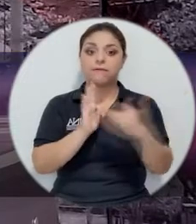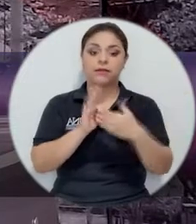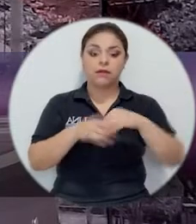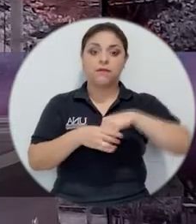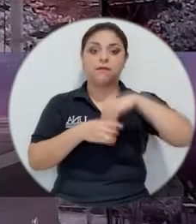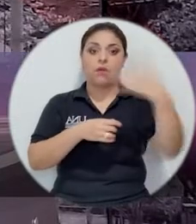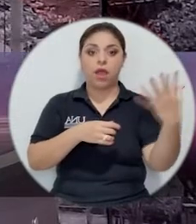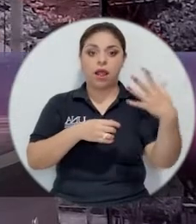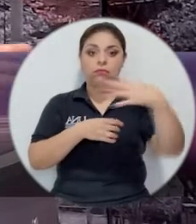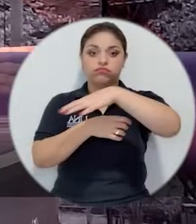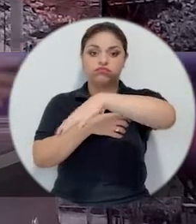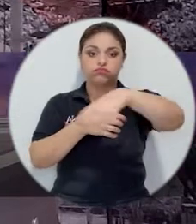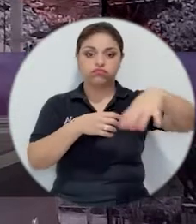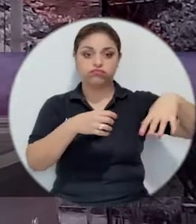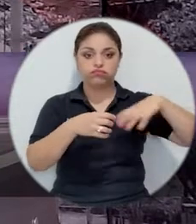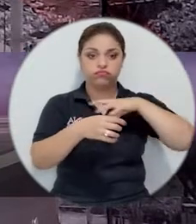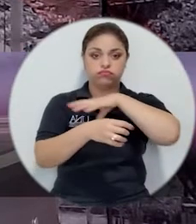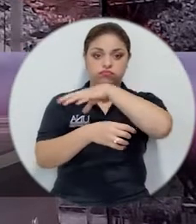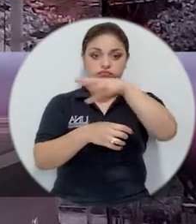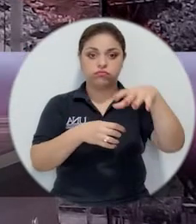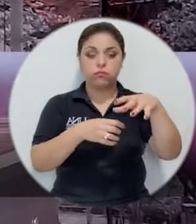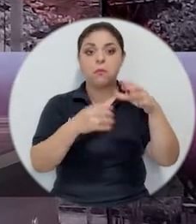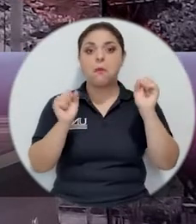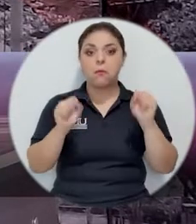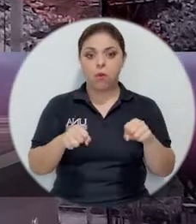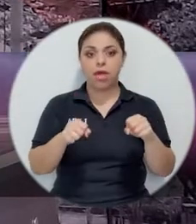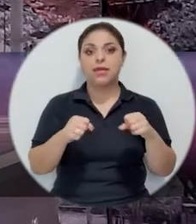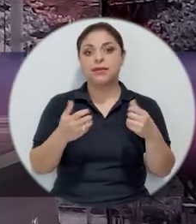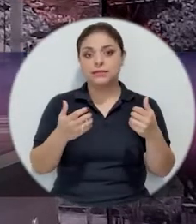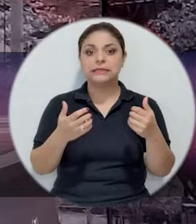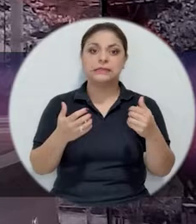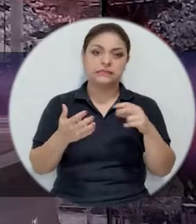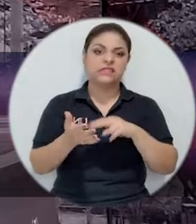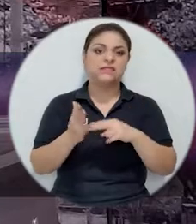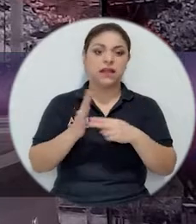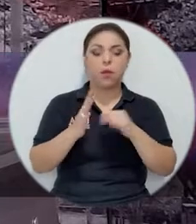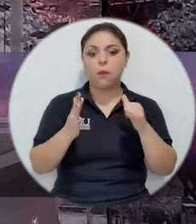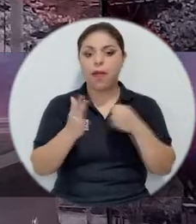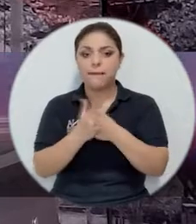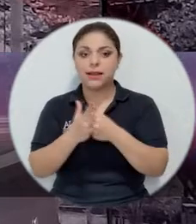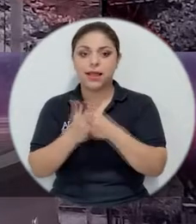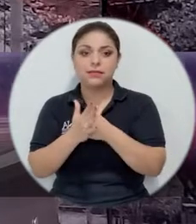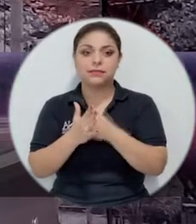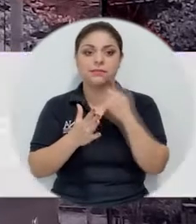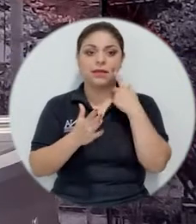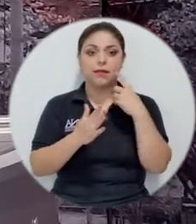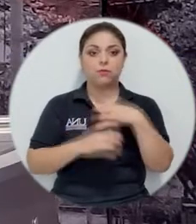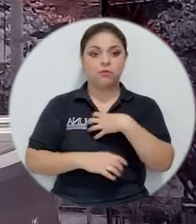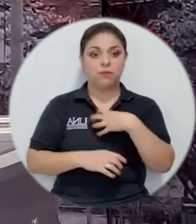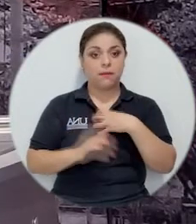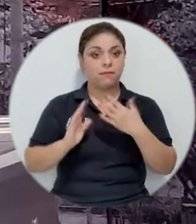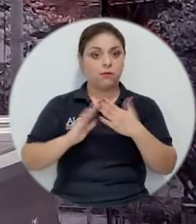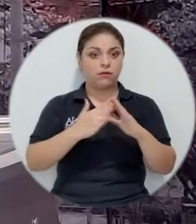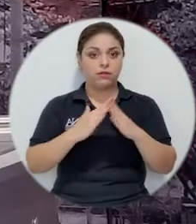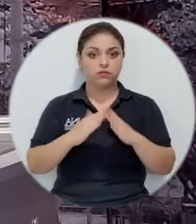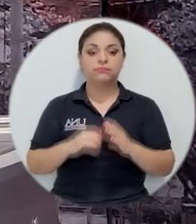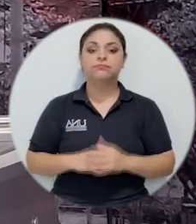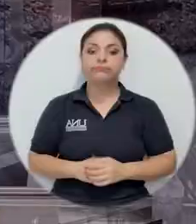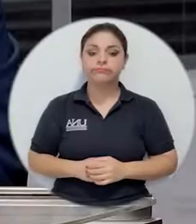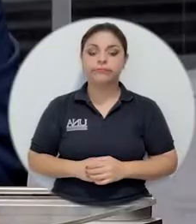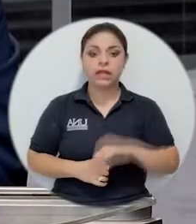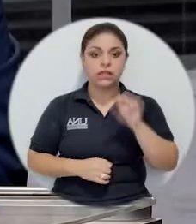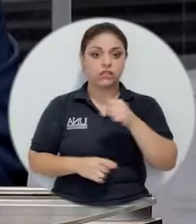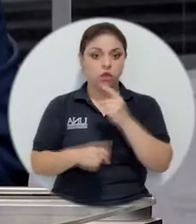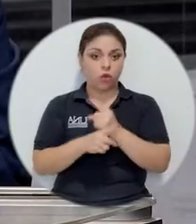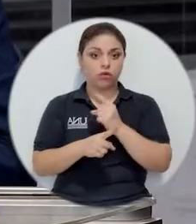por muchos otros factores externos que pueden significar una amenaza para su población. Así es, en